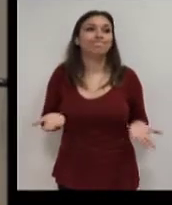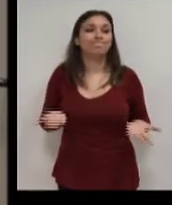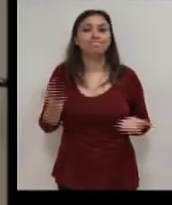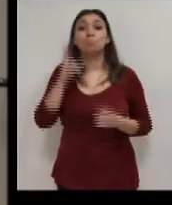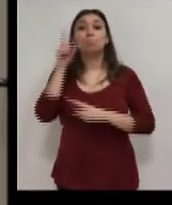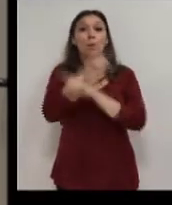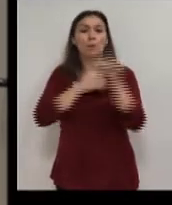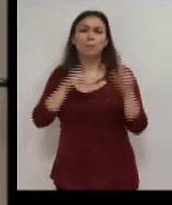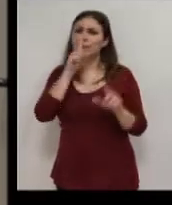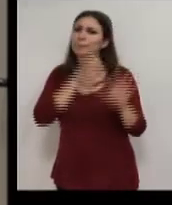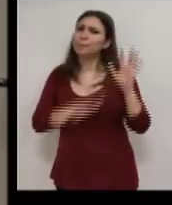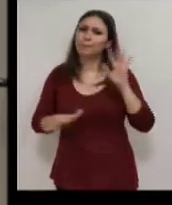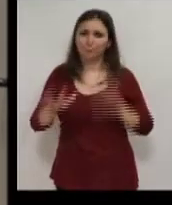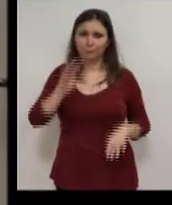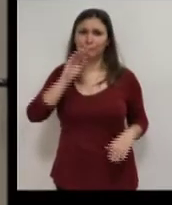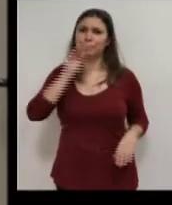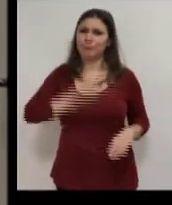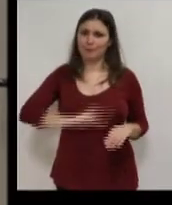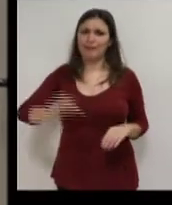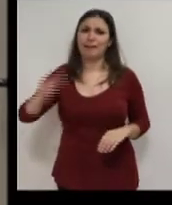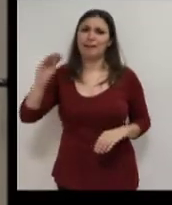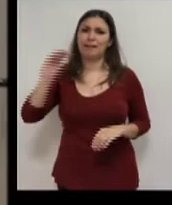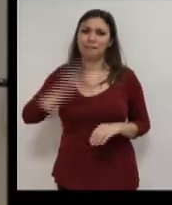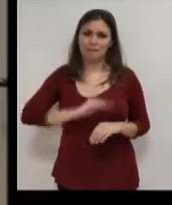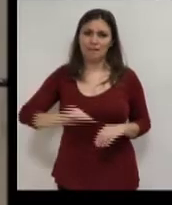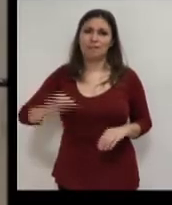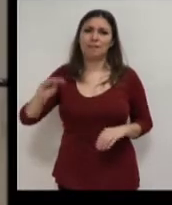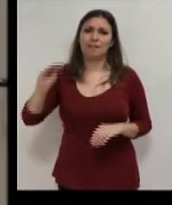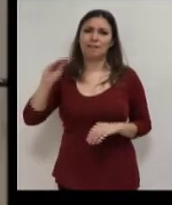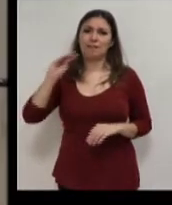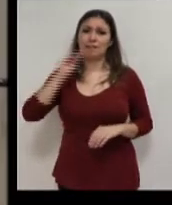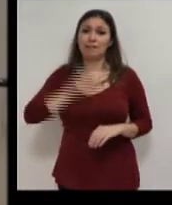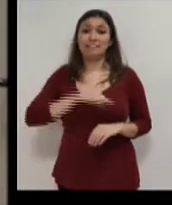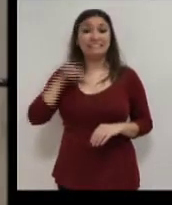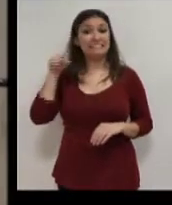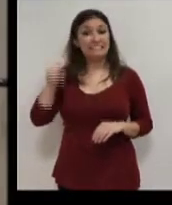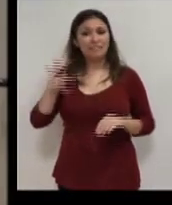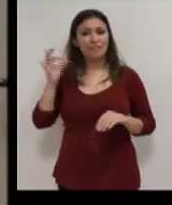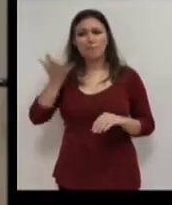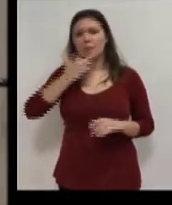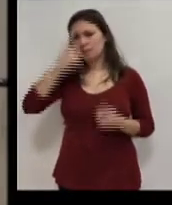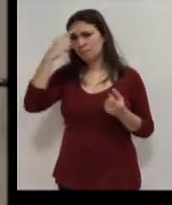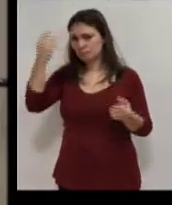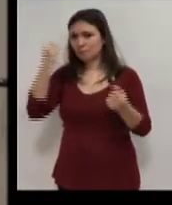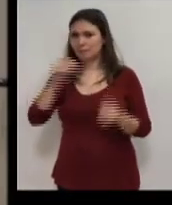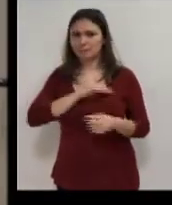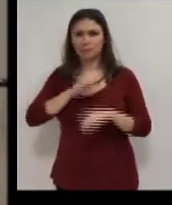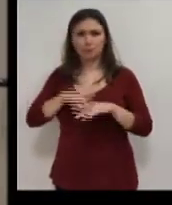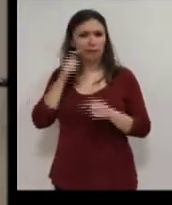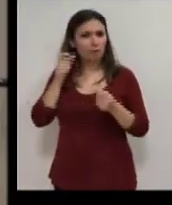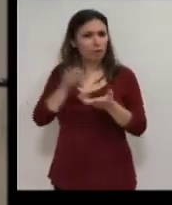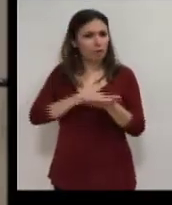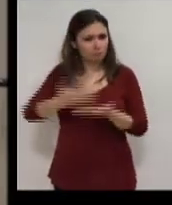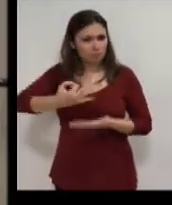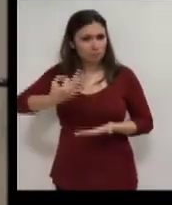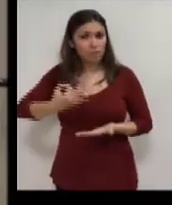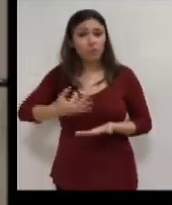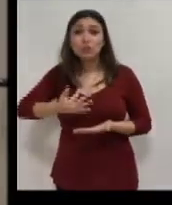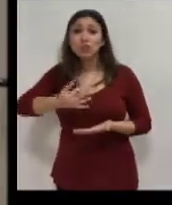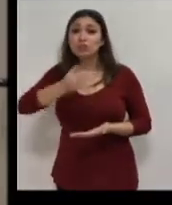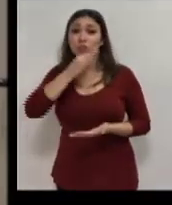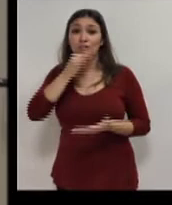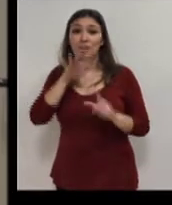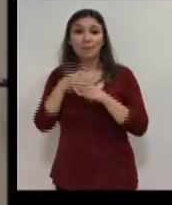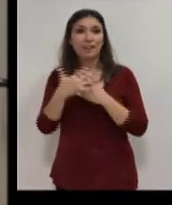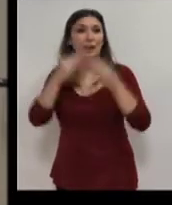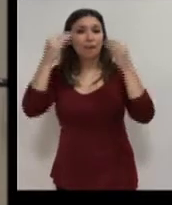pero hay un problema complejo detrás y bastante que precisa bastante conocimiento y especialización,